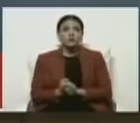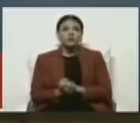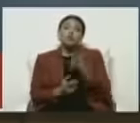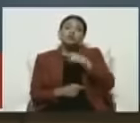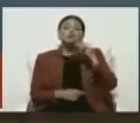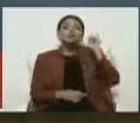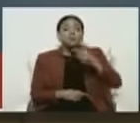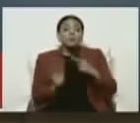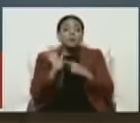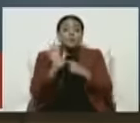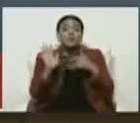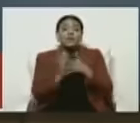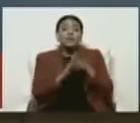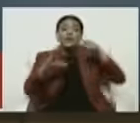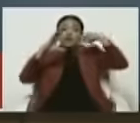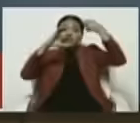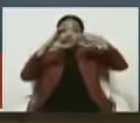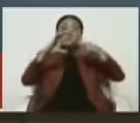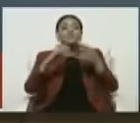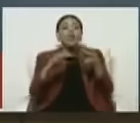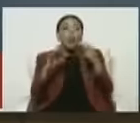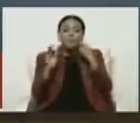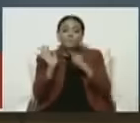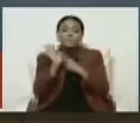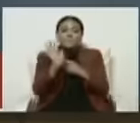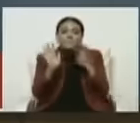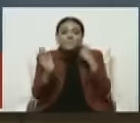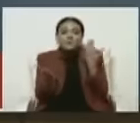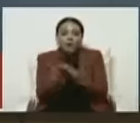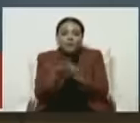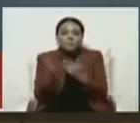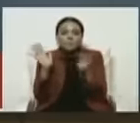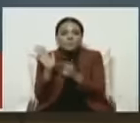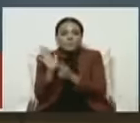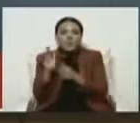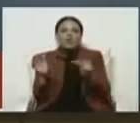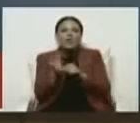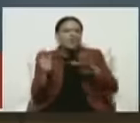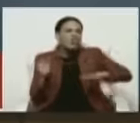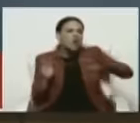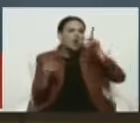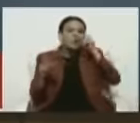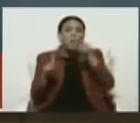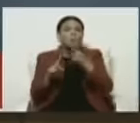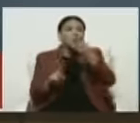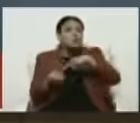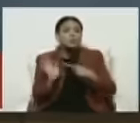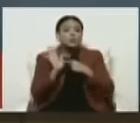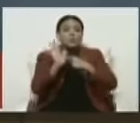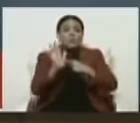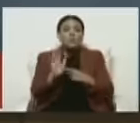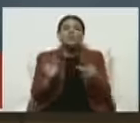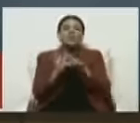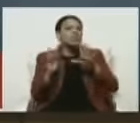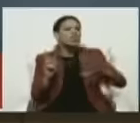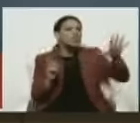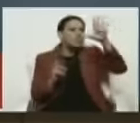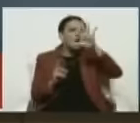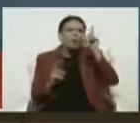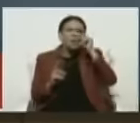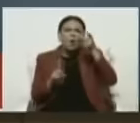mostrar fotos y videos porque los incrédulos decían, ¿dónde está el Aizami? ¿Dónde está? ¿Dónde está? Está en Kuwait, está en Libia, está